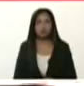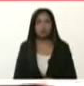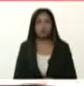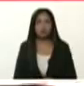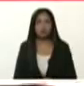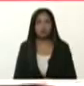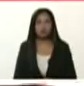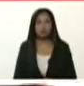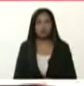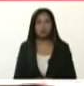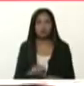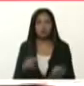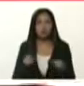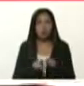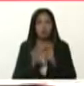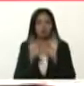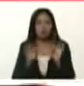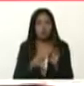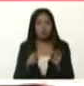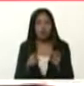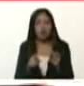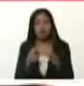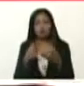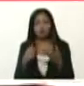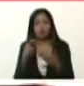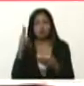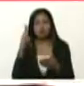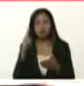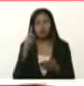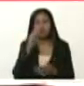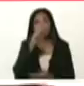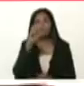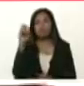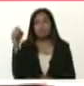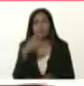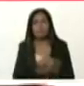En divisas convertibles, 100 millones de dólares, dije.